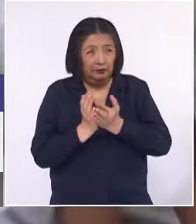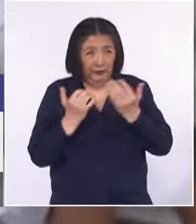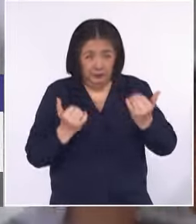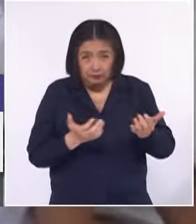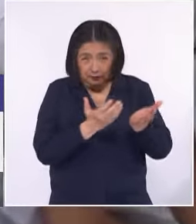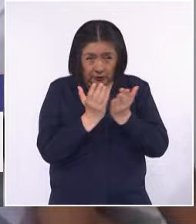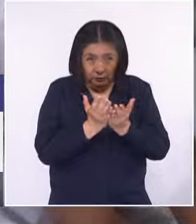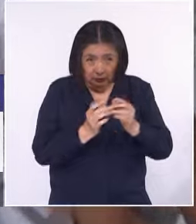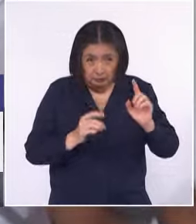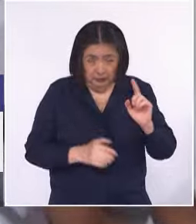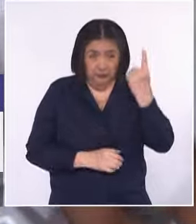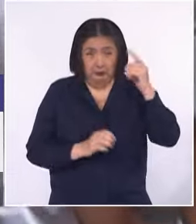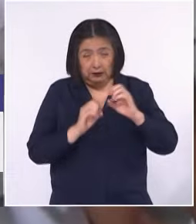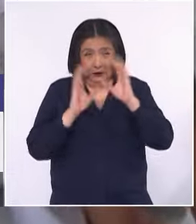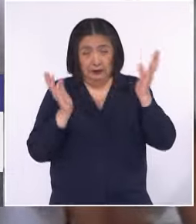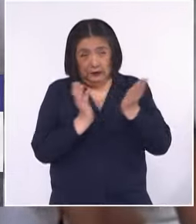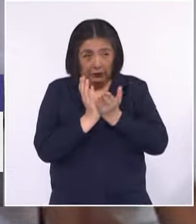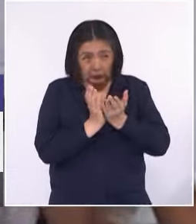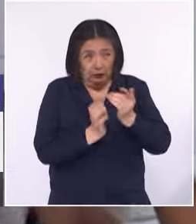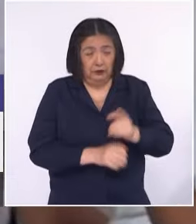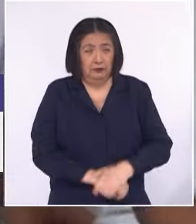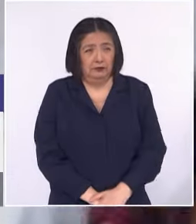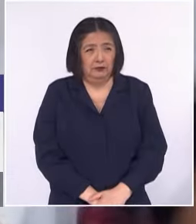empezado clases? ¿Hoy ha sido su primer día?